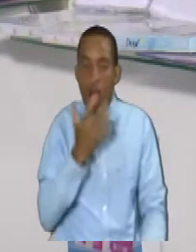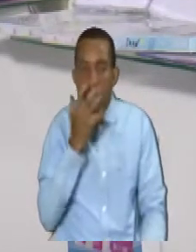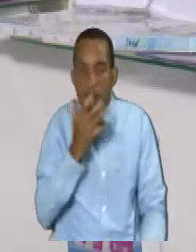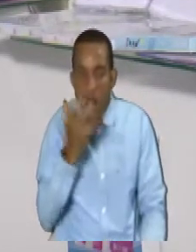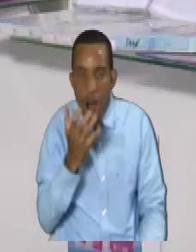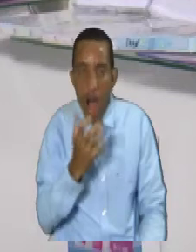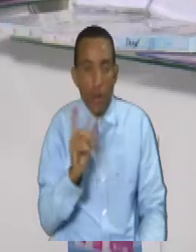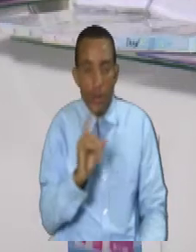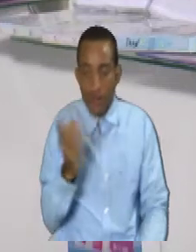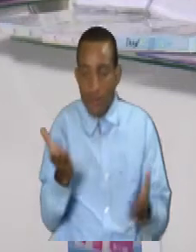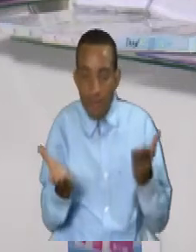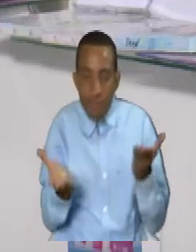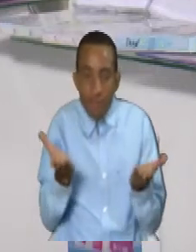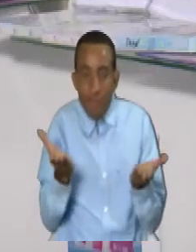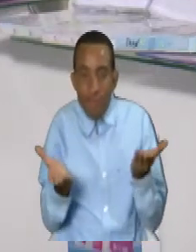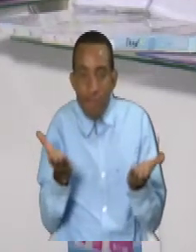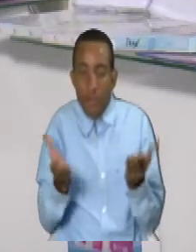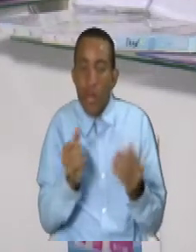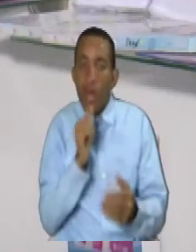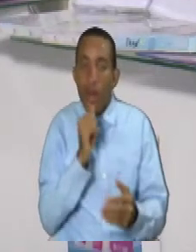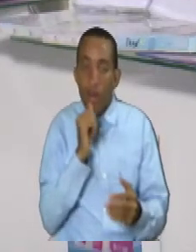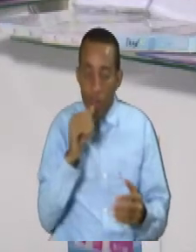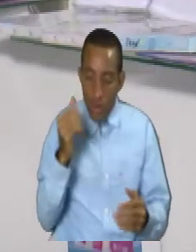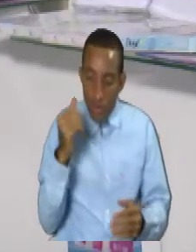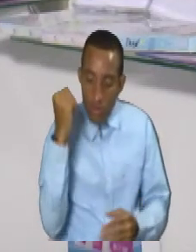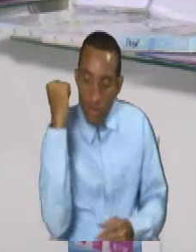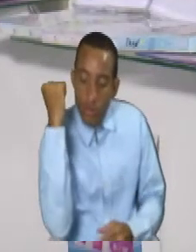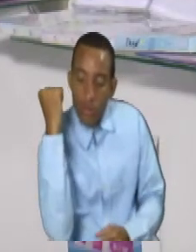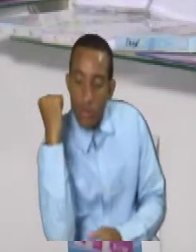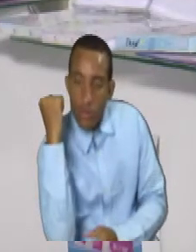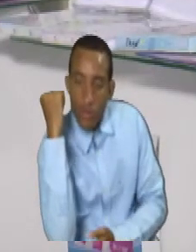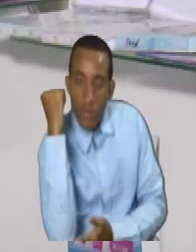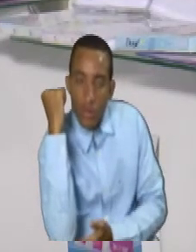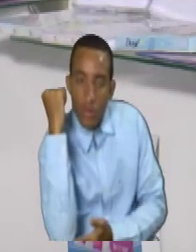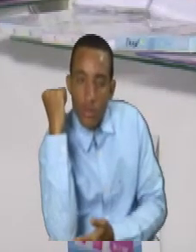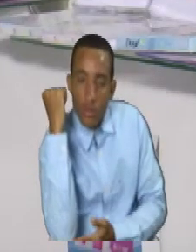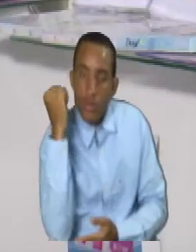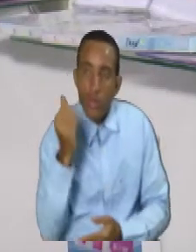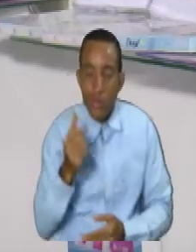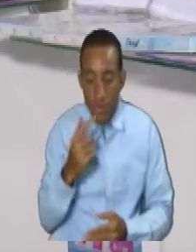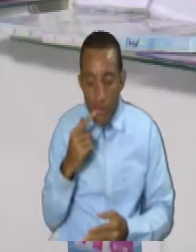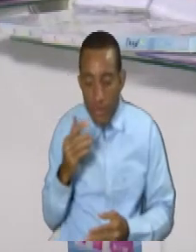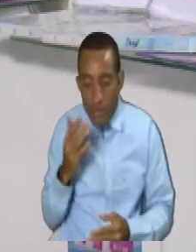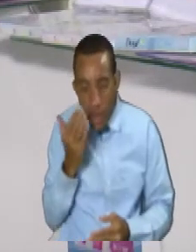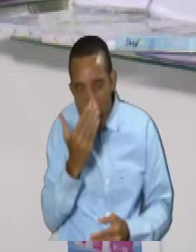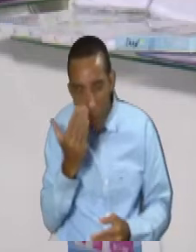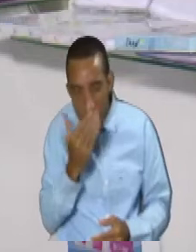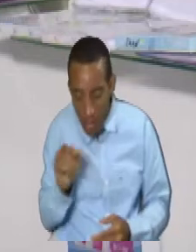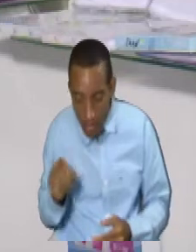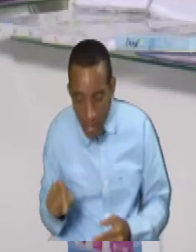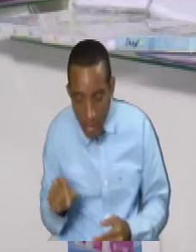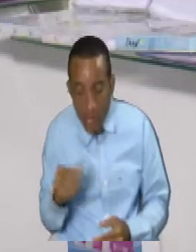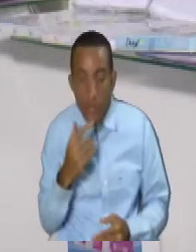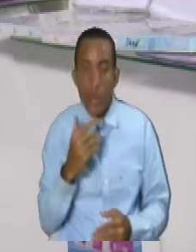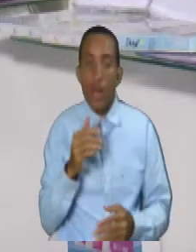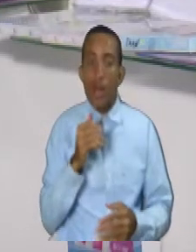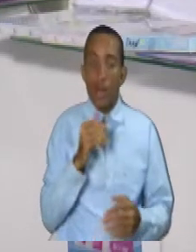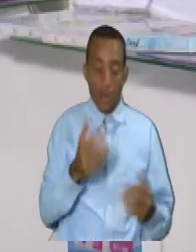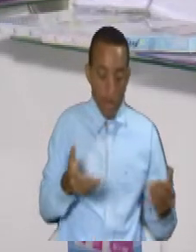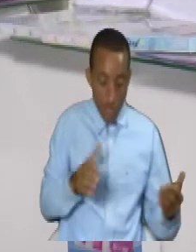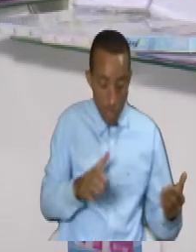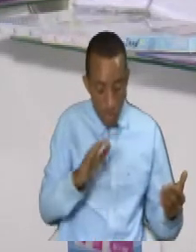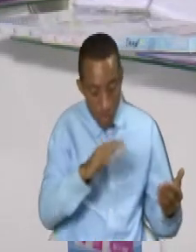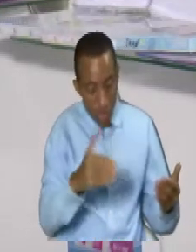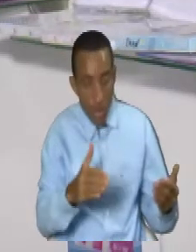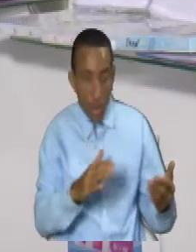vamos a medir la temperatura del agua con el codo. Es necesario que inmediatamente termine el baño, lo sequemos con mucho cuidado y de una